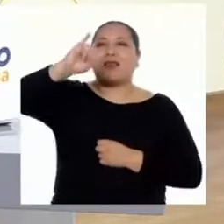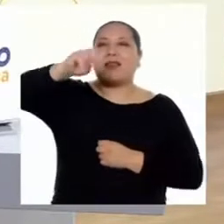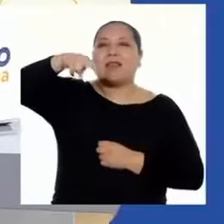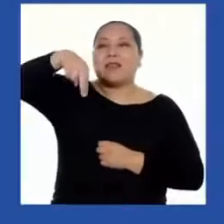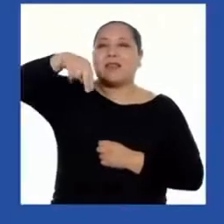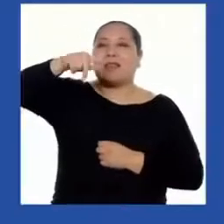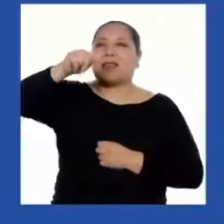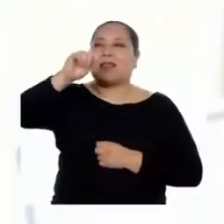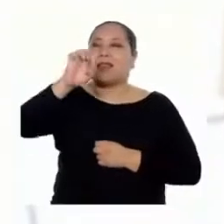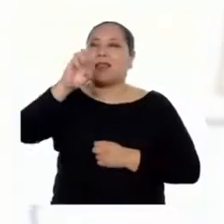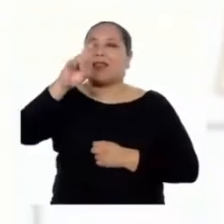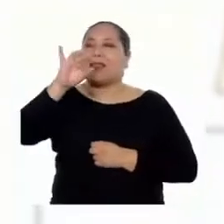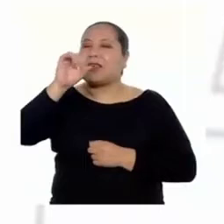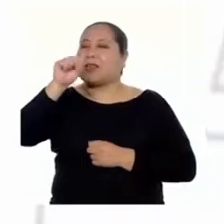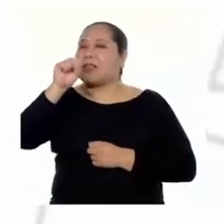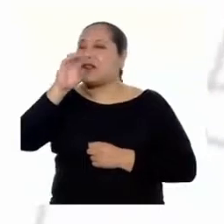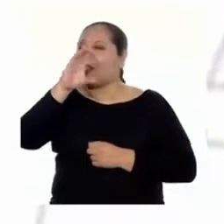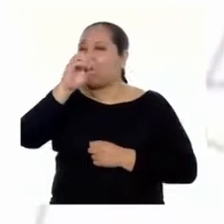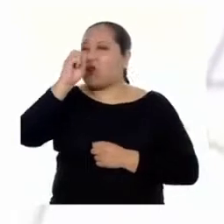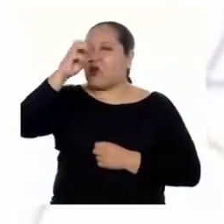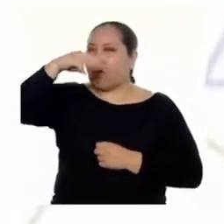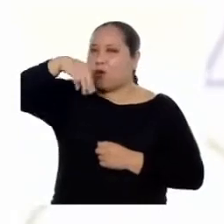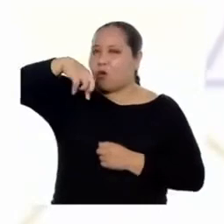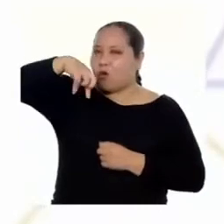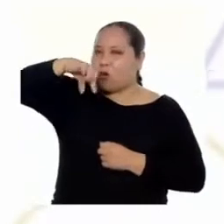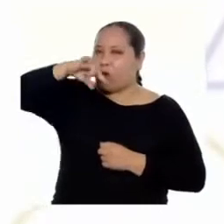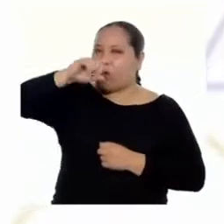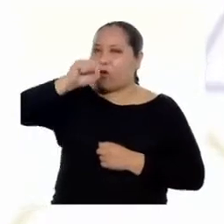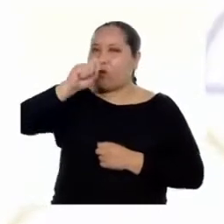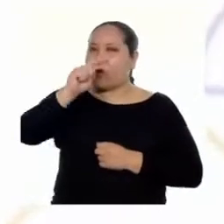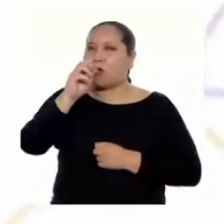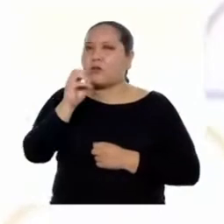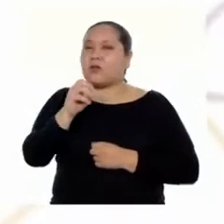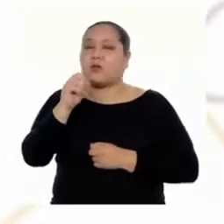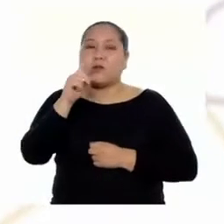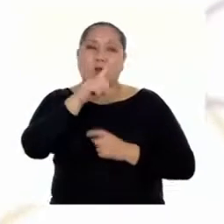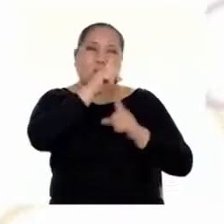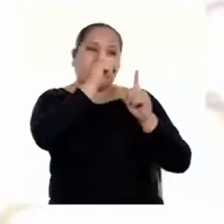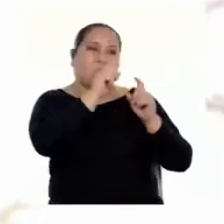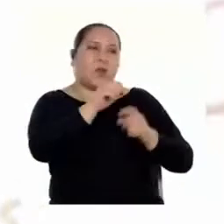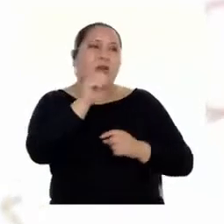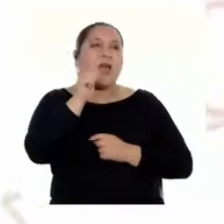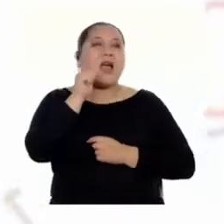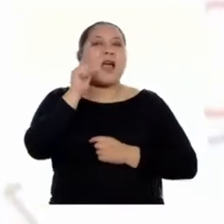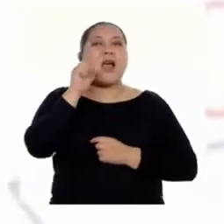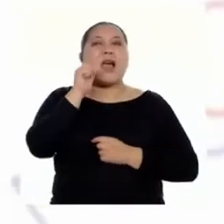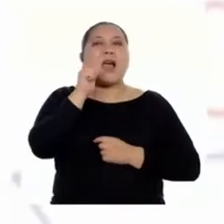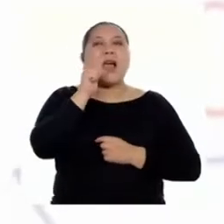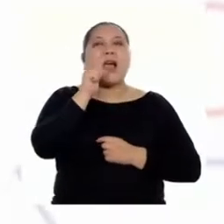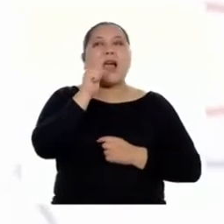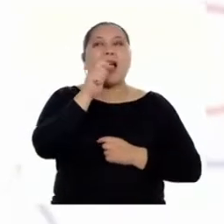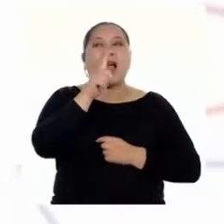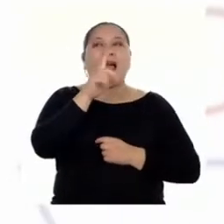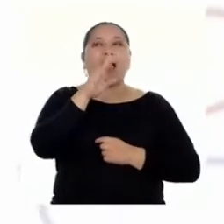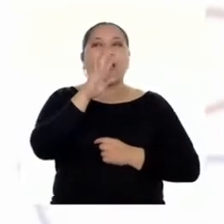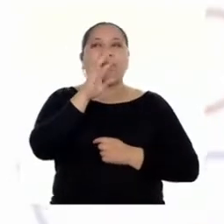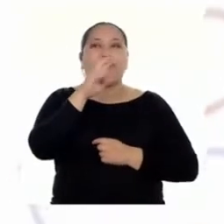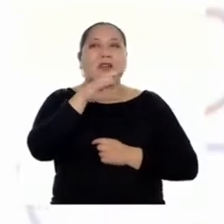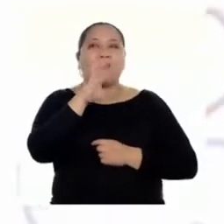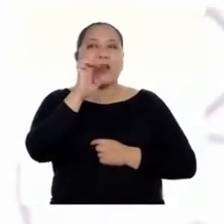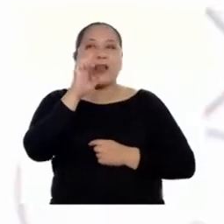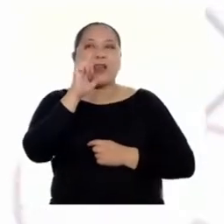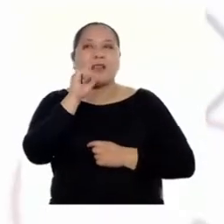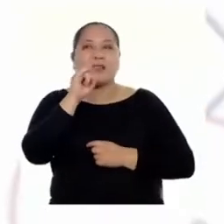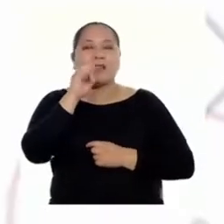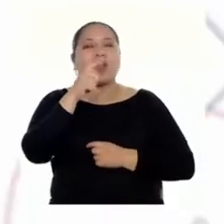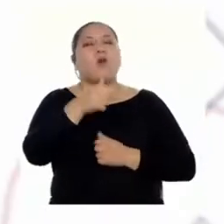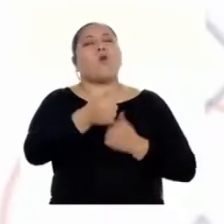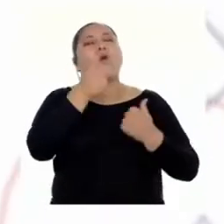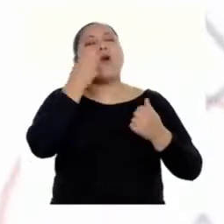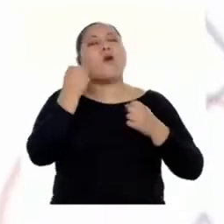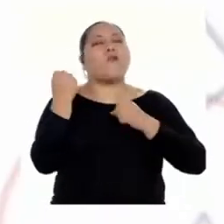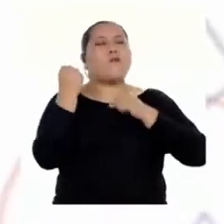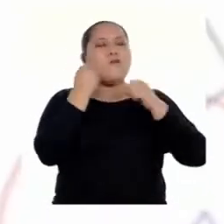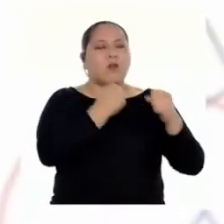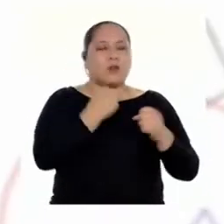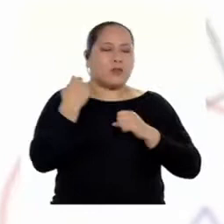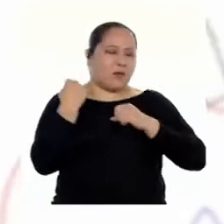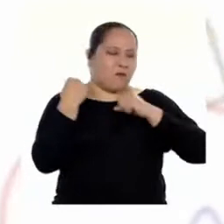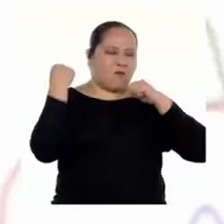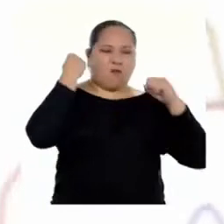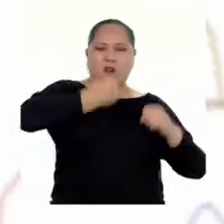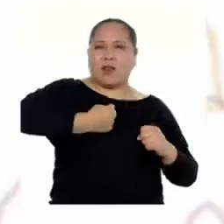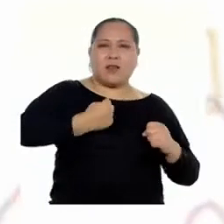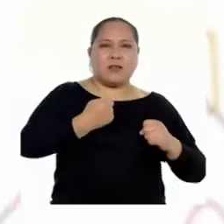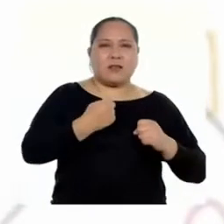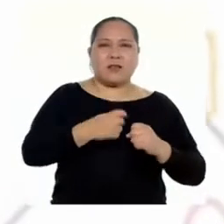¿interés compuesto? Dicen que una vez le preguntaron a Albert Einstein cuál era la fuerza más poderosa del universo, a lo